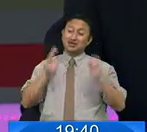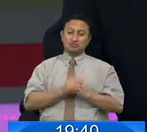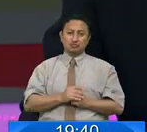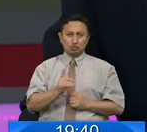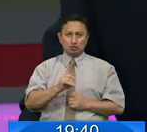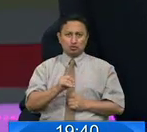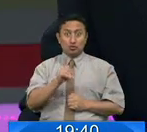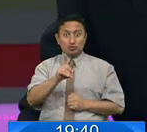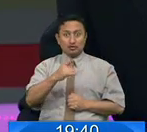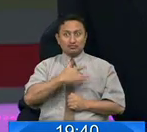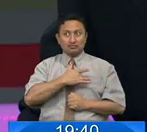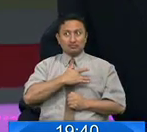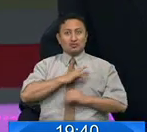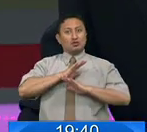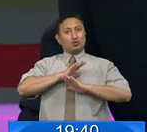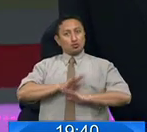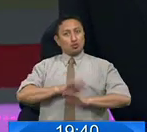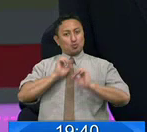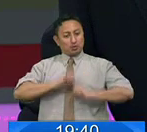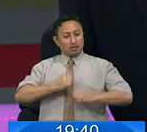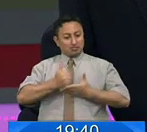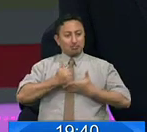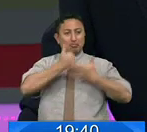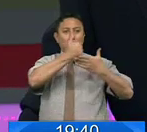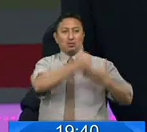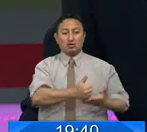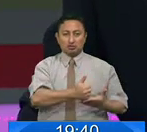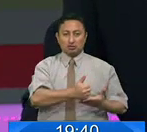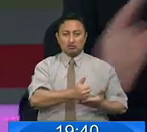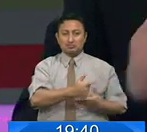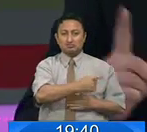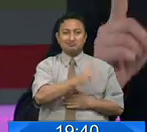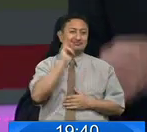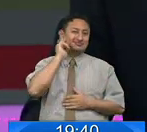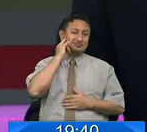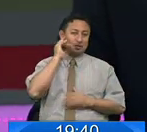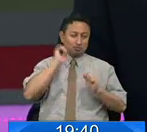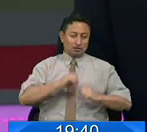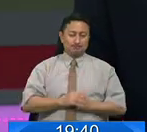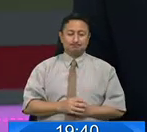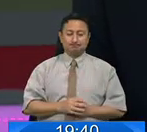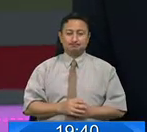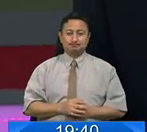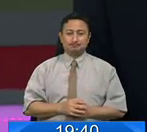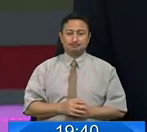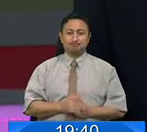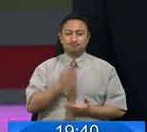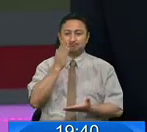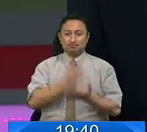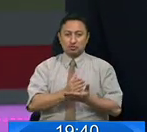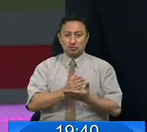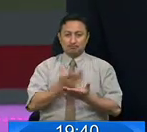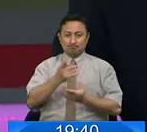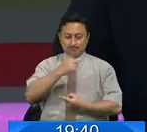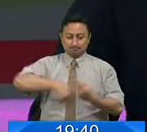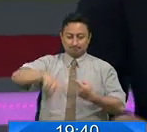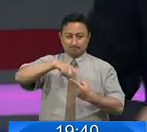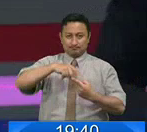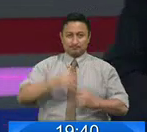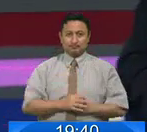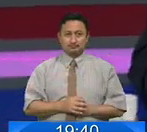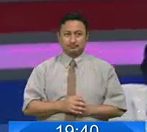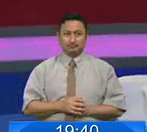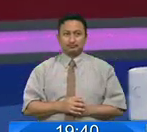siendo una satisfacción de poder ser parte de la ayuda necesaria como ciudadanos tiempo de una pausa vamos a retornar